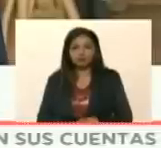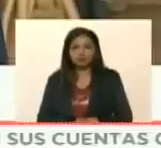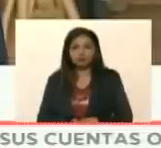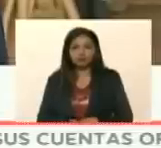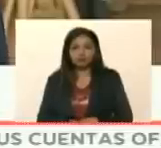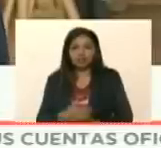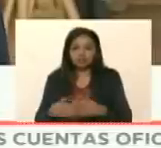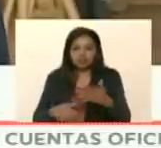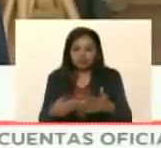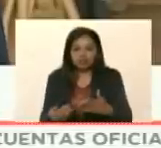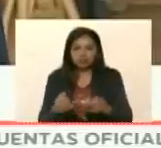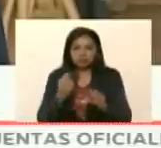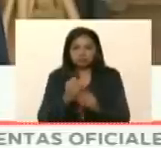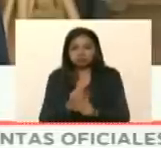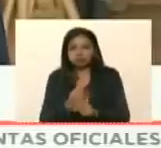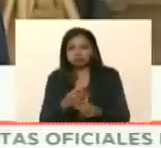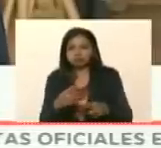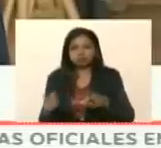Nadando contra corriente.